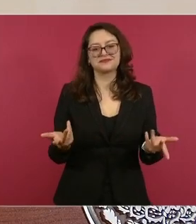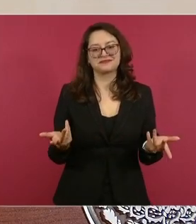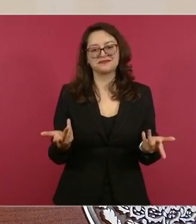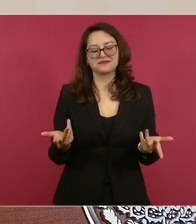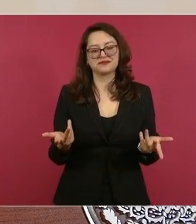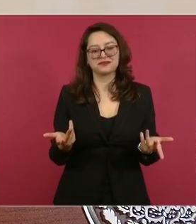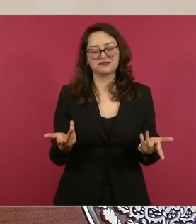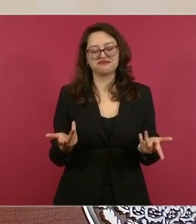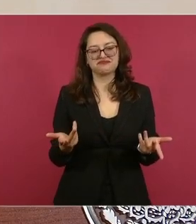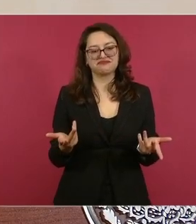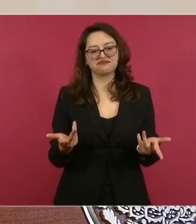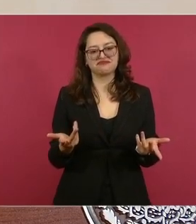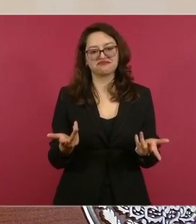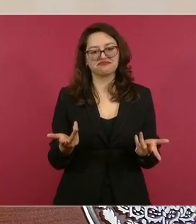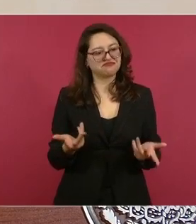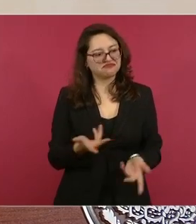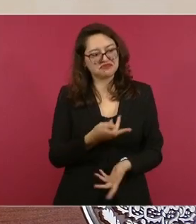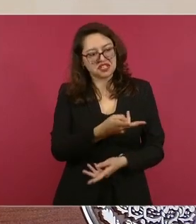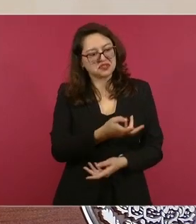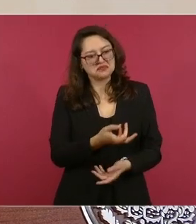ayudaban.